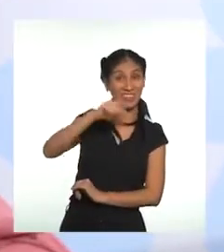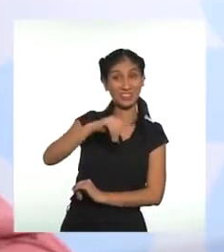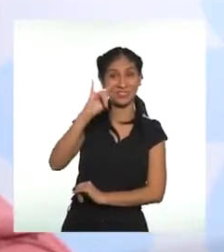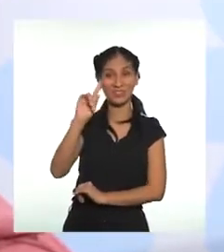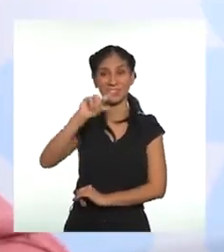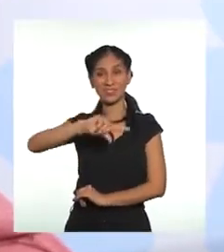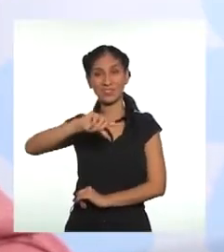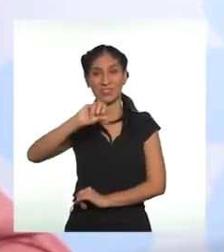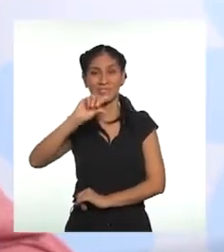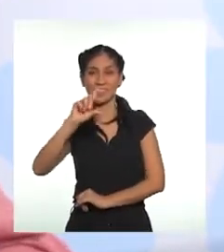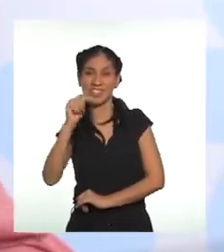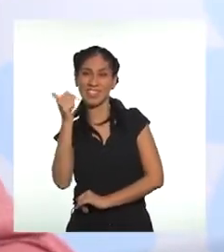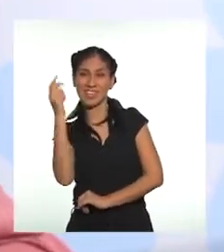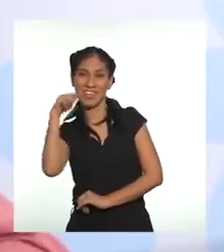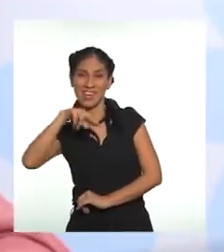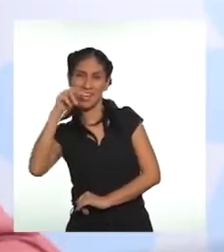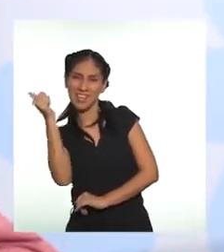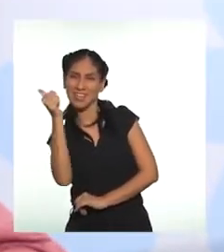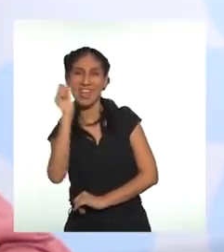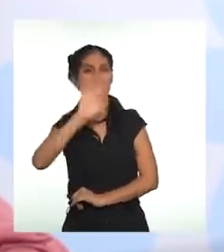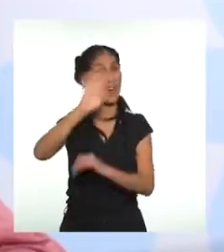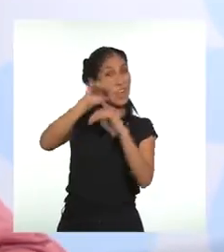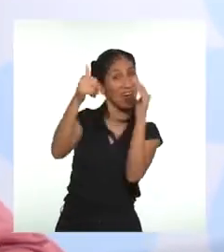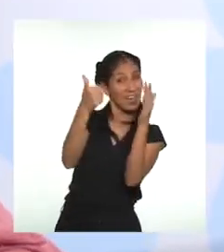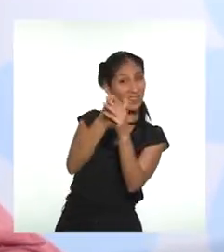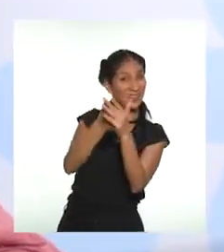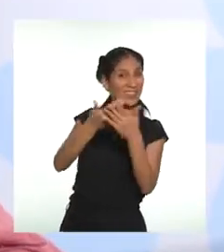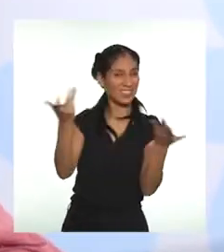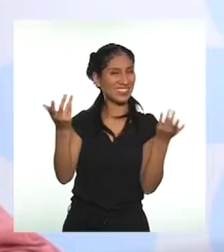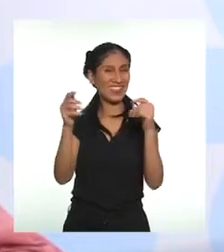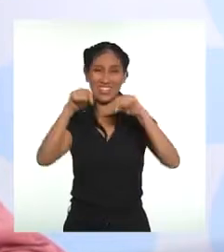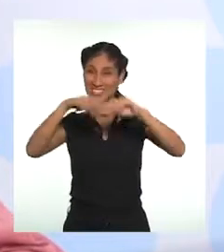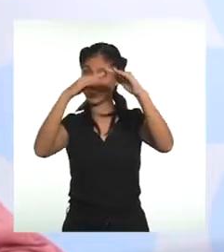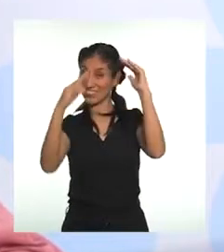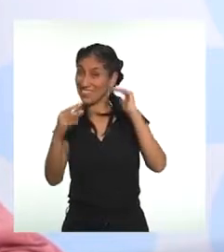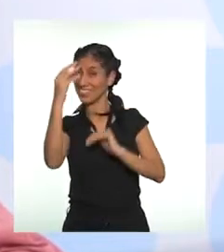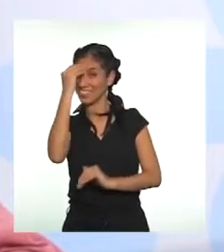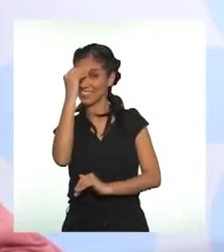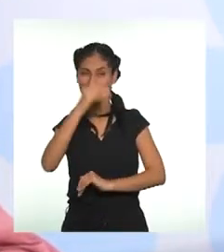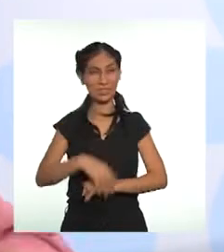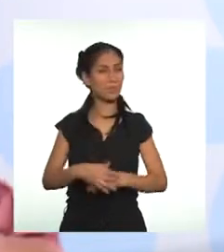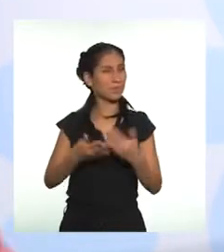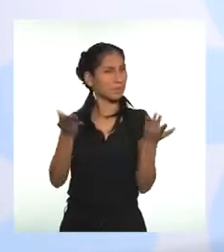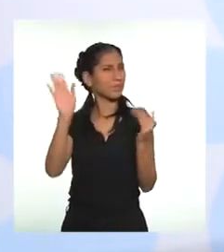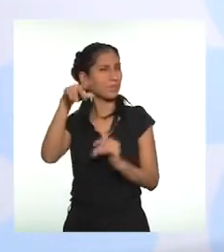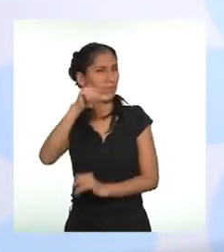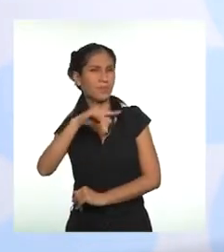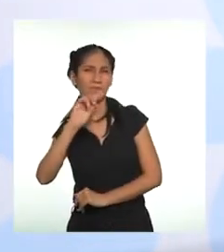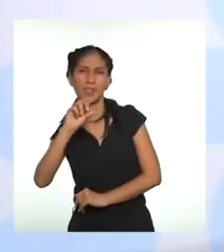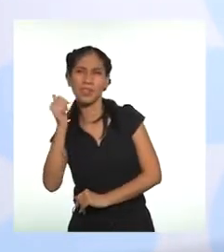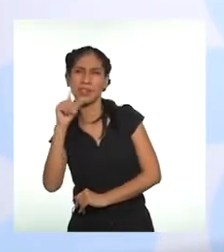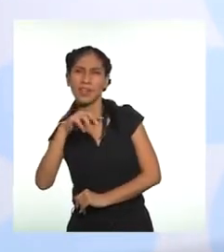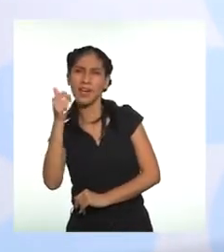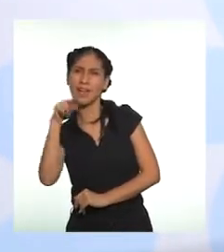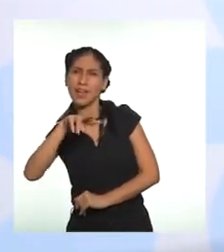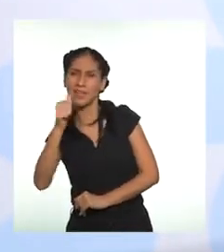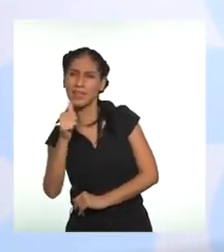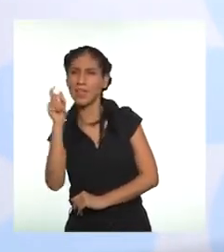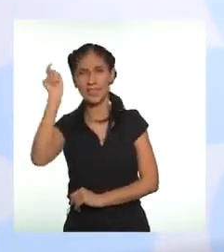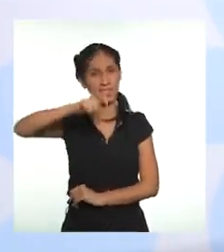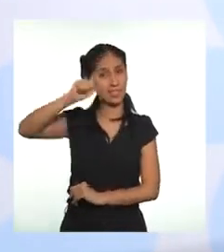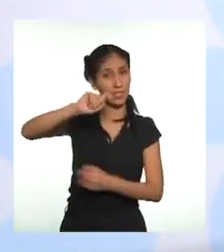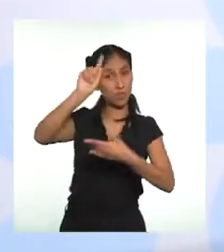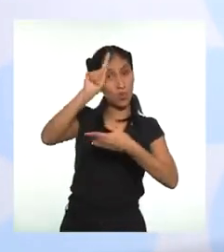Hola, Googleana. Hola, Andrea. Hola a todas y todos en Aprendo en Casa. Googleana,